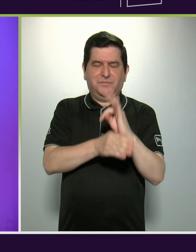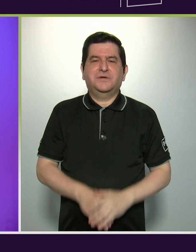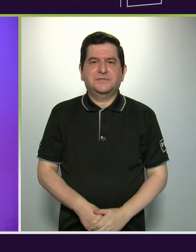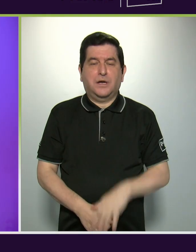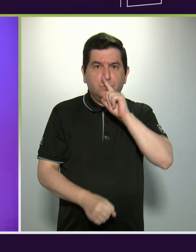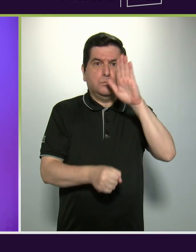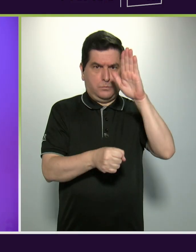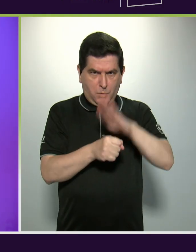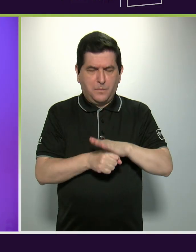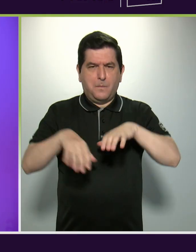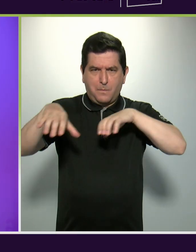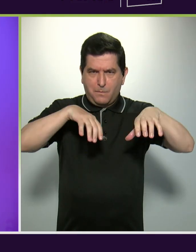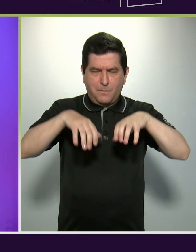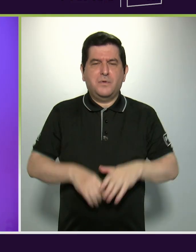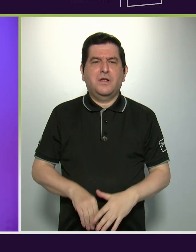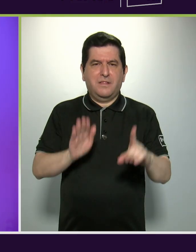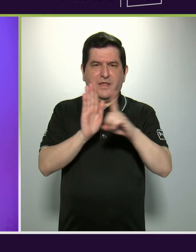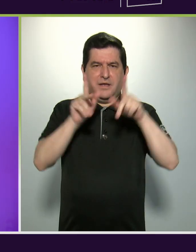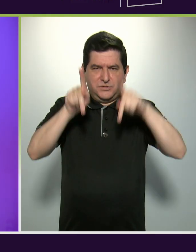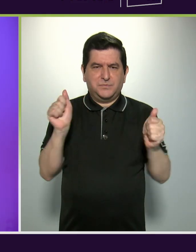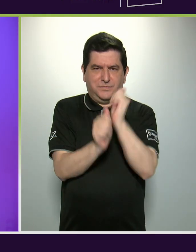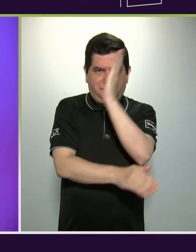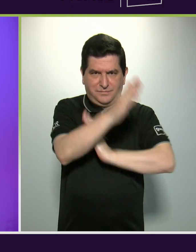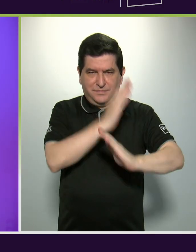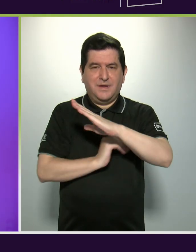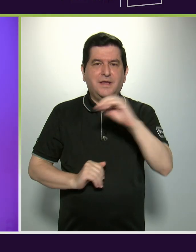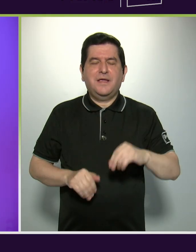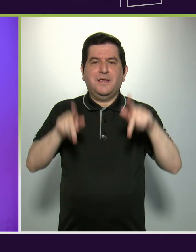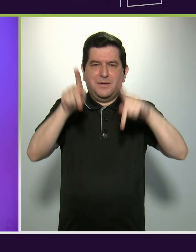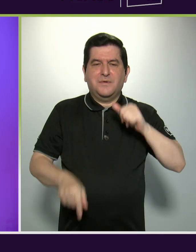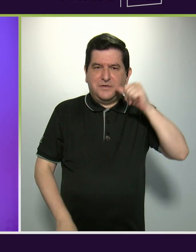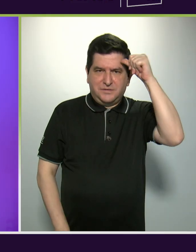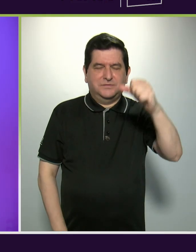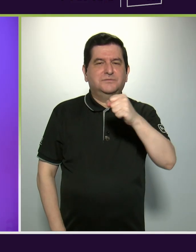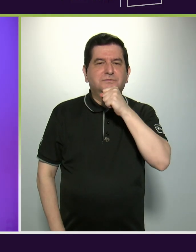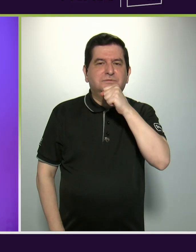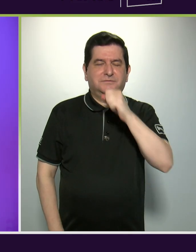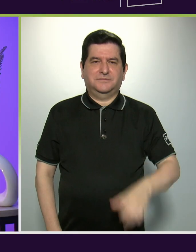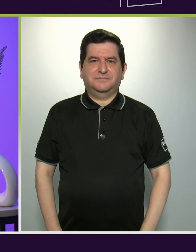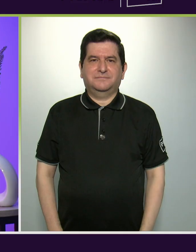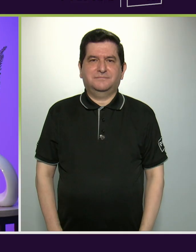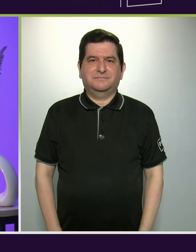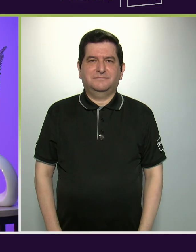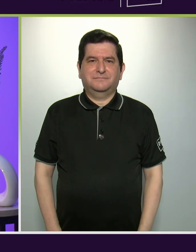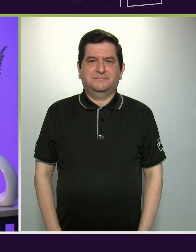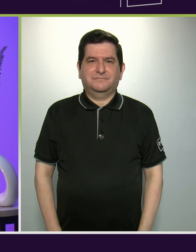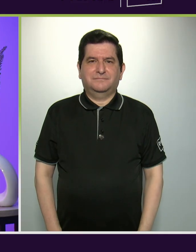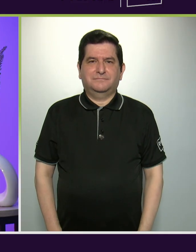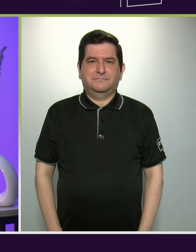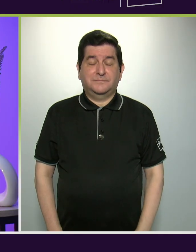nuestro compromiso con los movimientos por los derechos de las personas con discapacidad y personas adultas mayores. Con